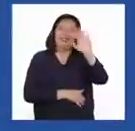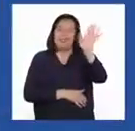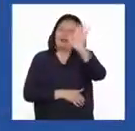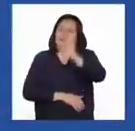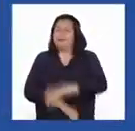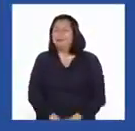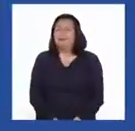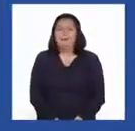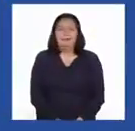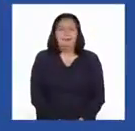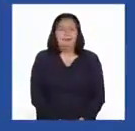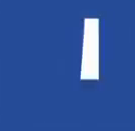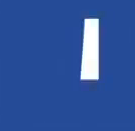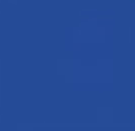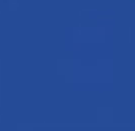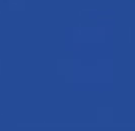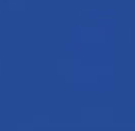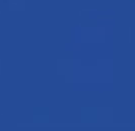chao!